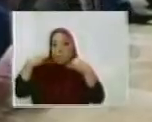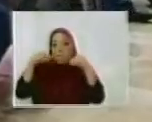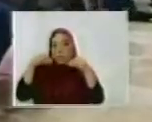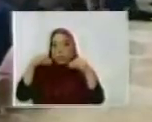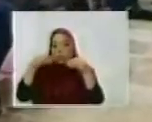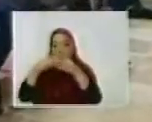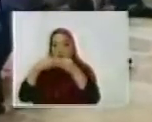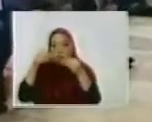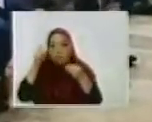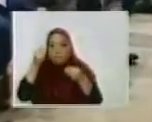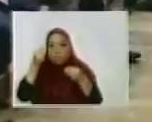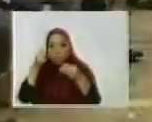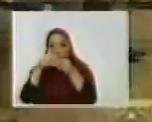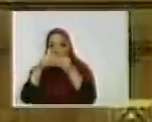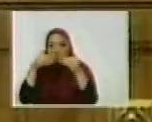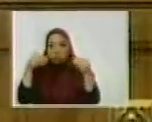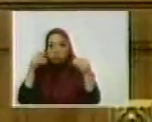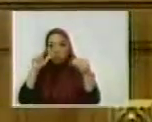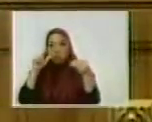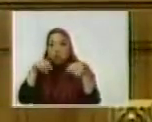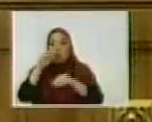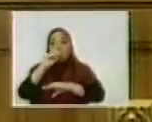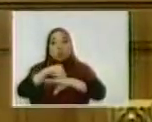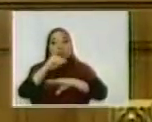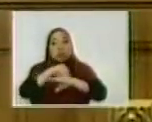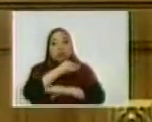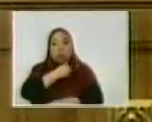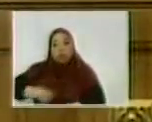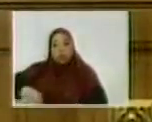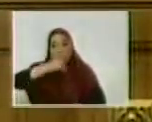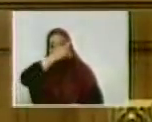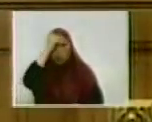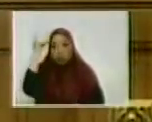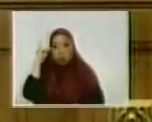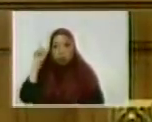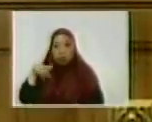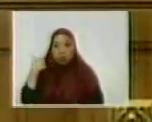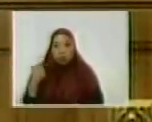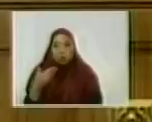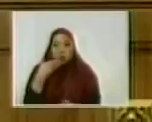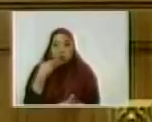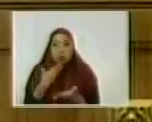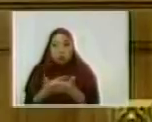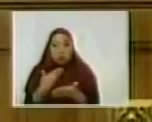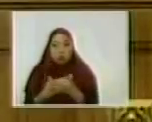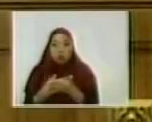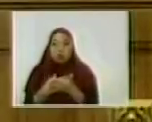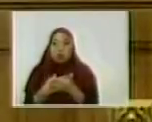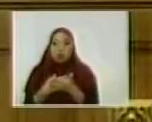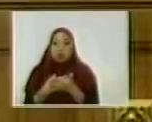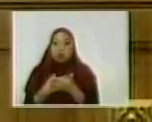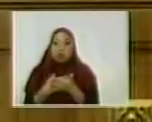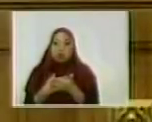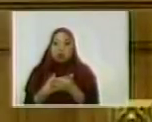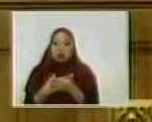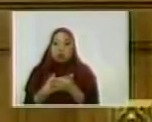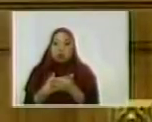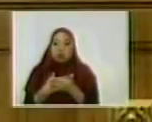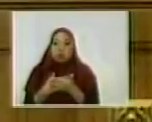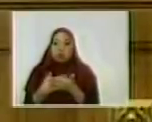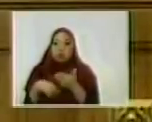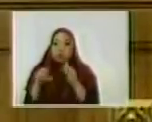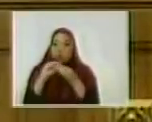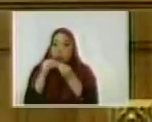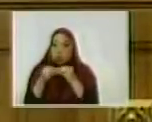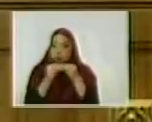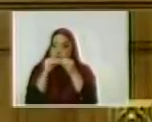señor presidente de la Asamblea Nacional Constituyente, que luego de haber hecho la propuesta de la